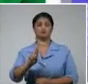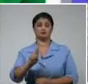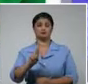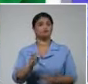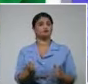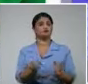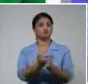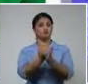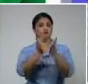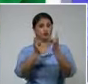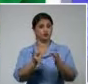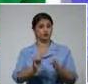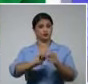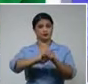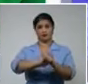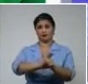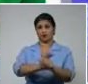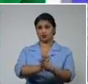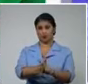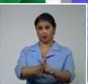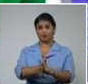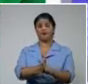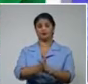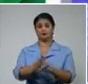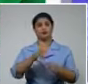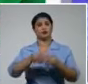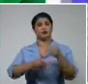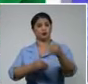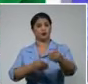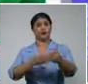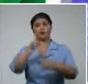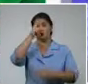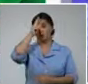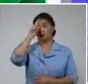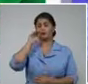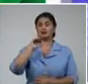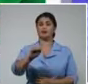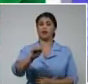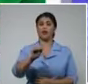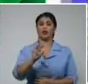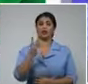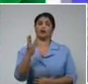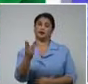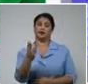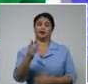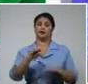diagnosticó y después de permanecer durante 3 días ingresado,